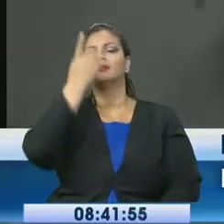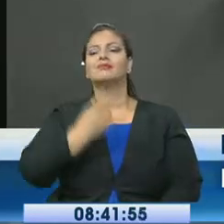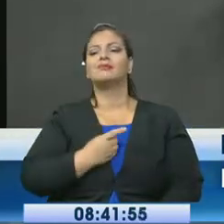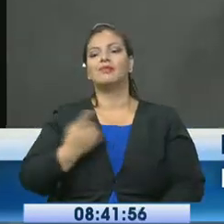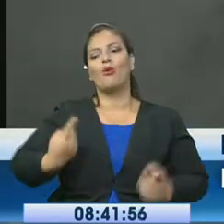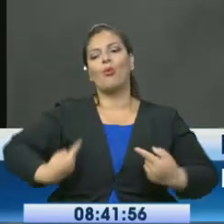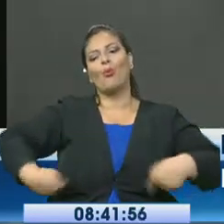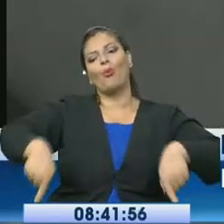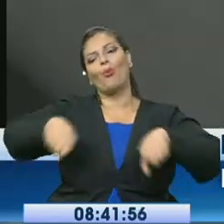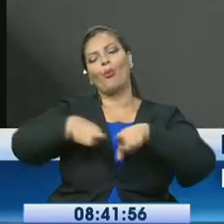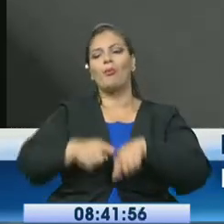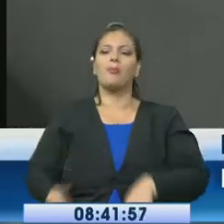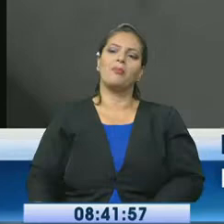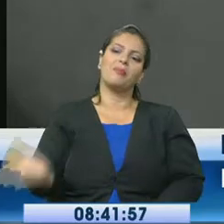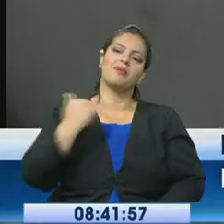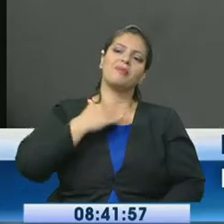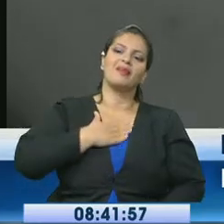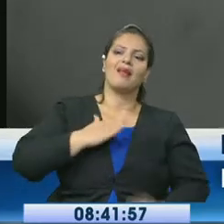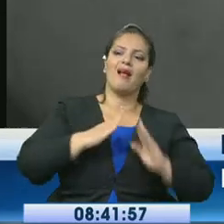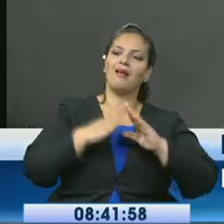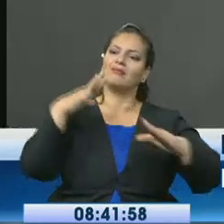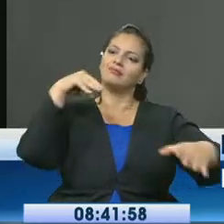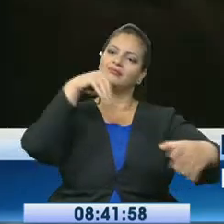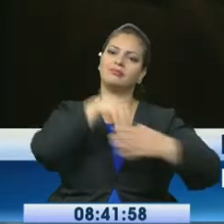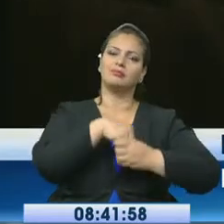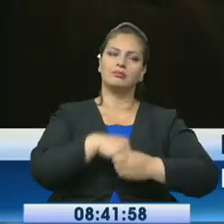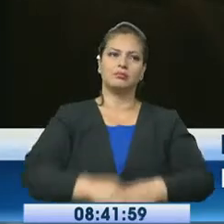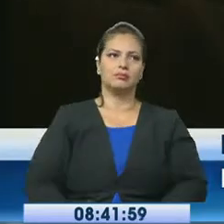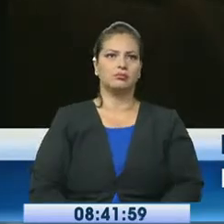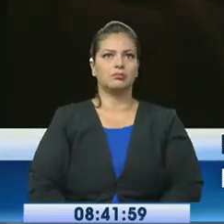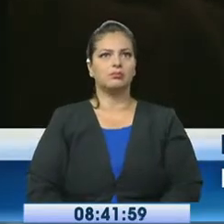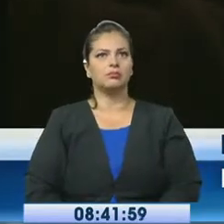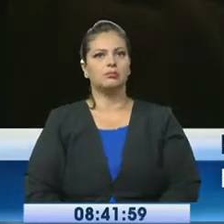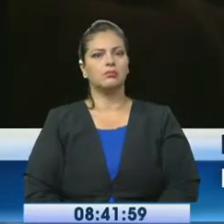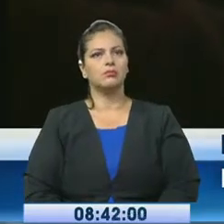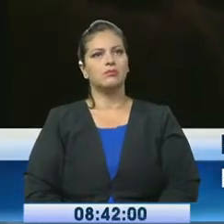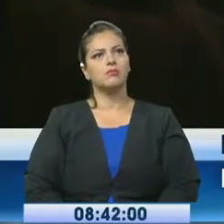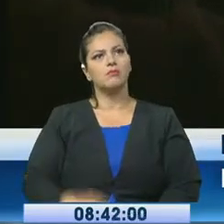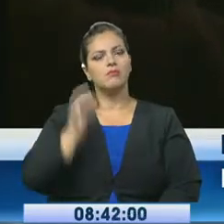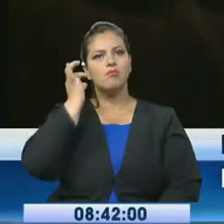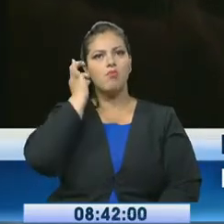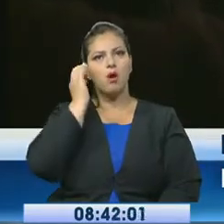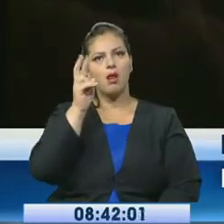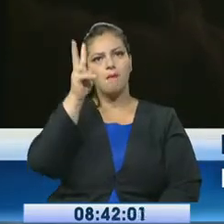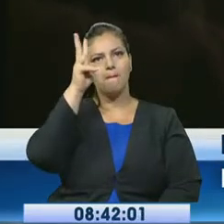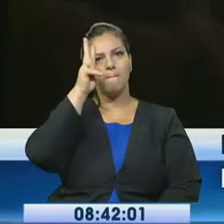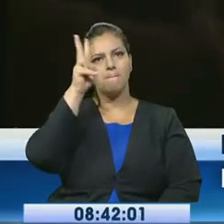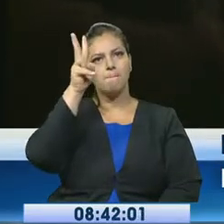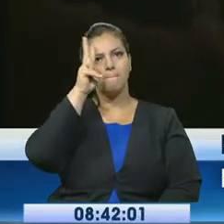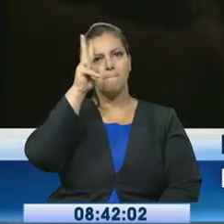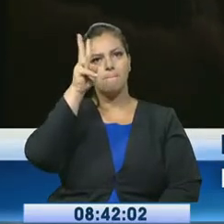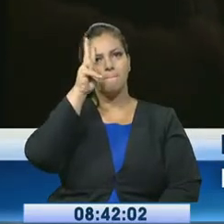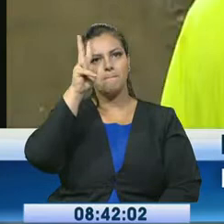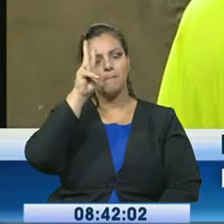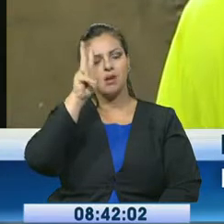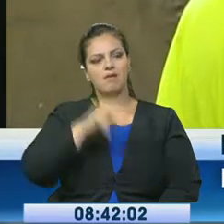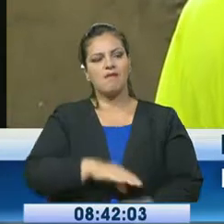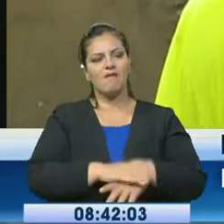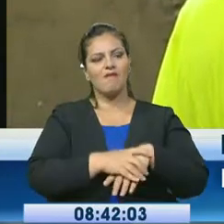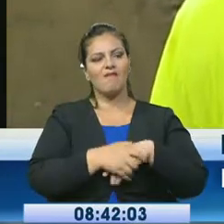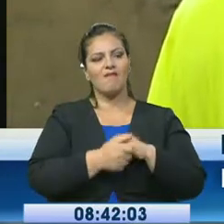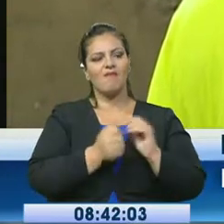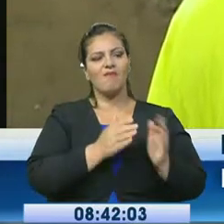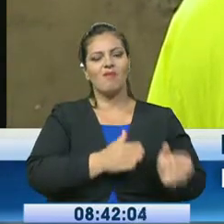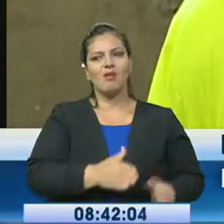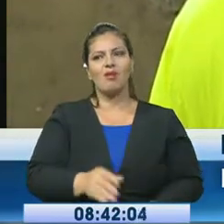tenía otros planes y lo habría traicionado. En la casa se demoraron alrededor de unos 45 minutos. O sea, como que estaban en la casa. Eso. De... Aquí existe